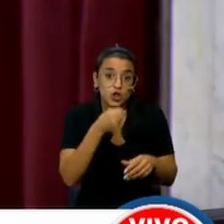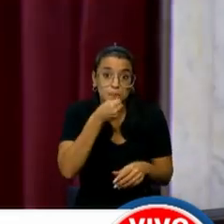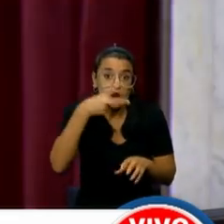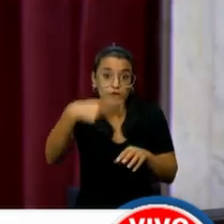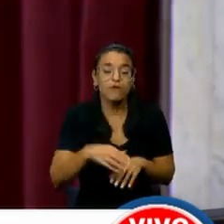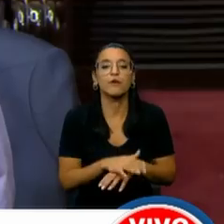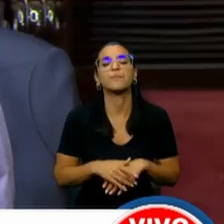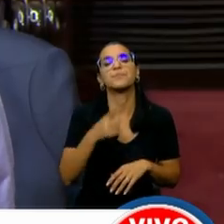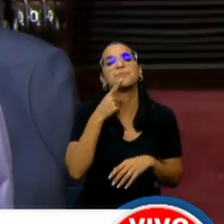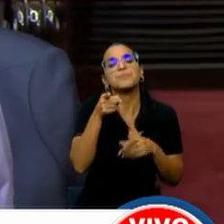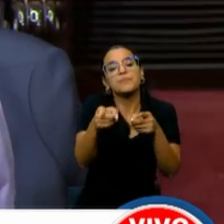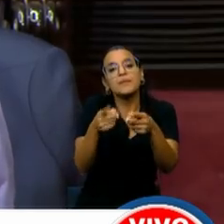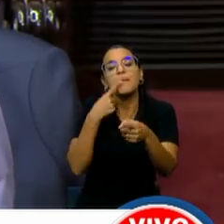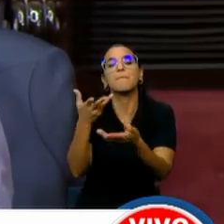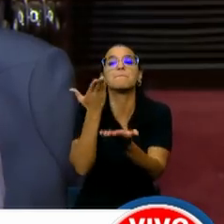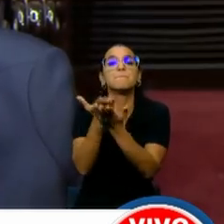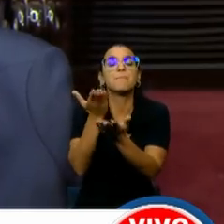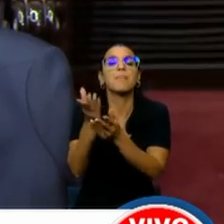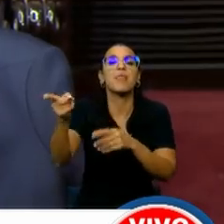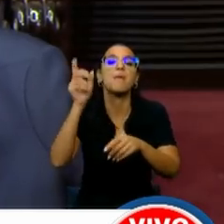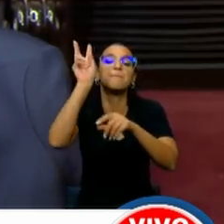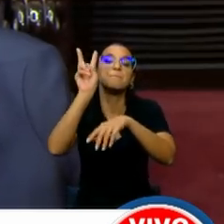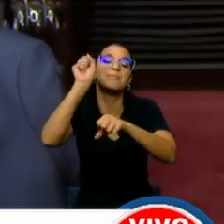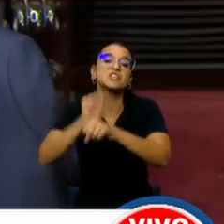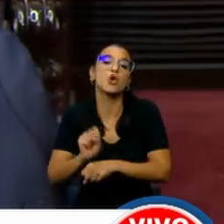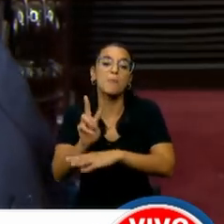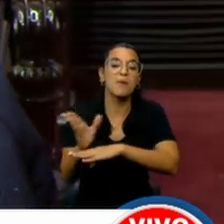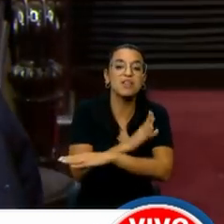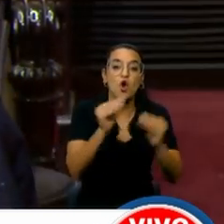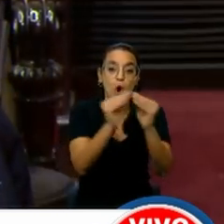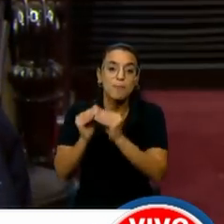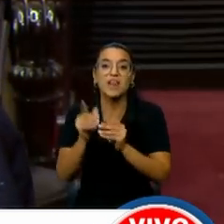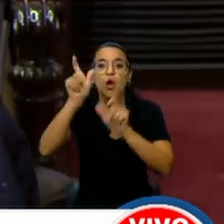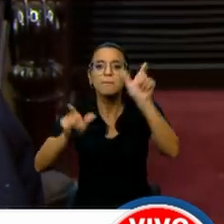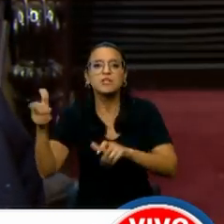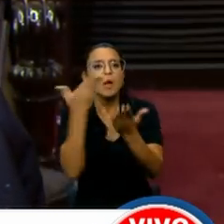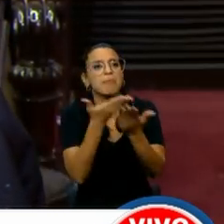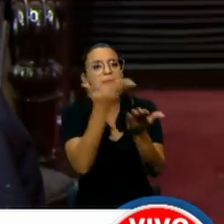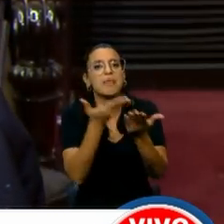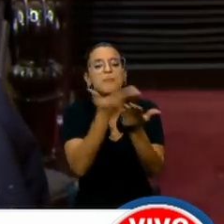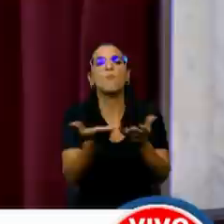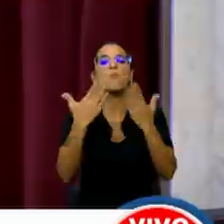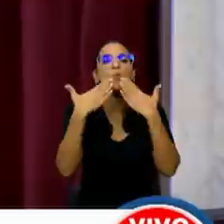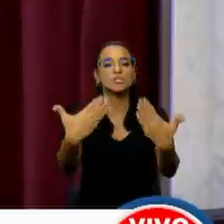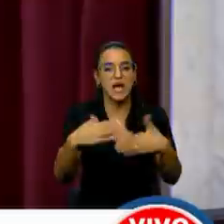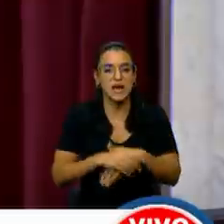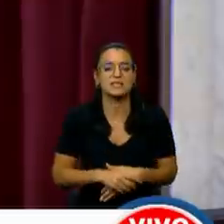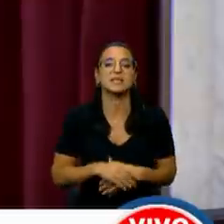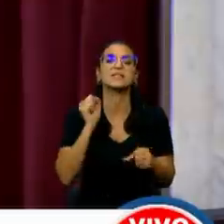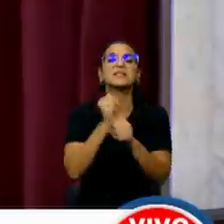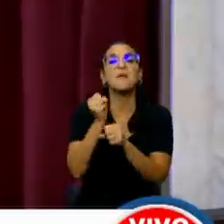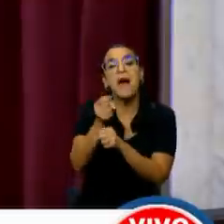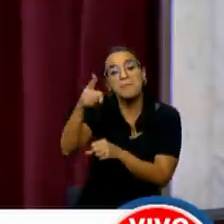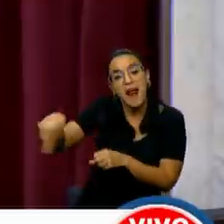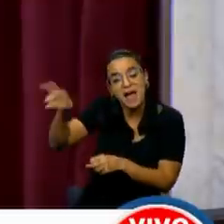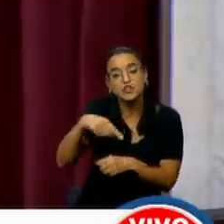decisiones preventivas a los compañeros que sólo hacen lo que la gente le pide que haga muchas gracias para ellos para el